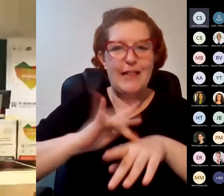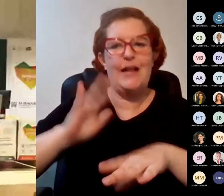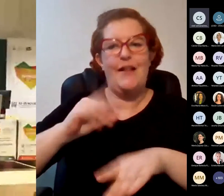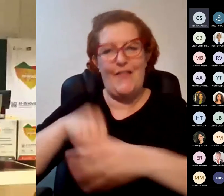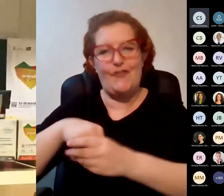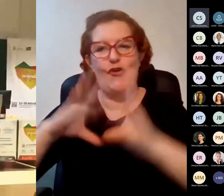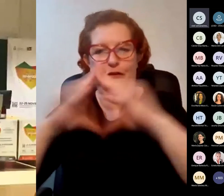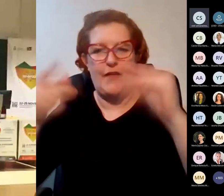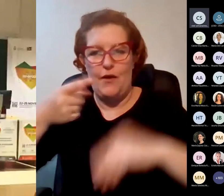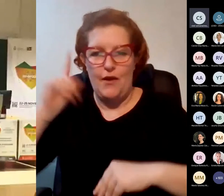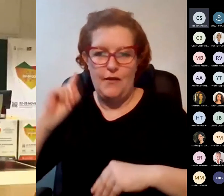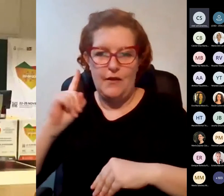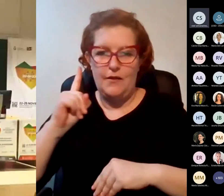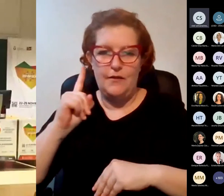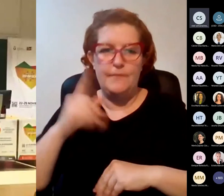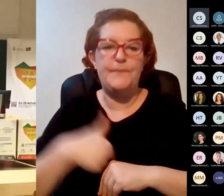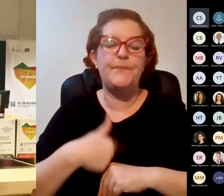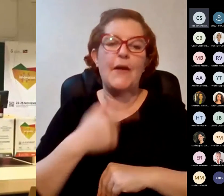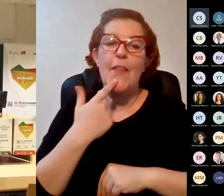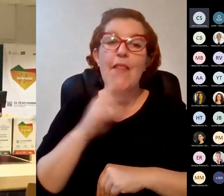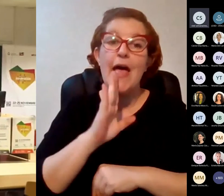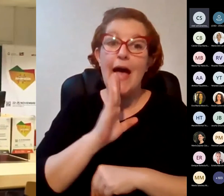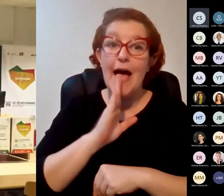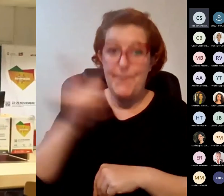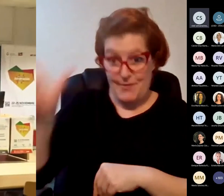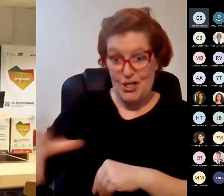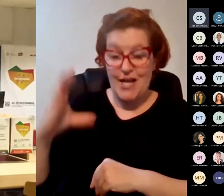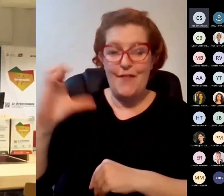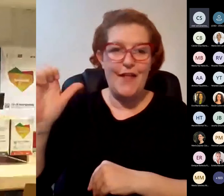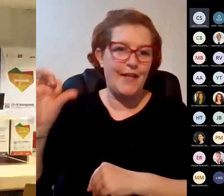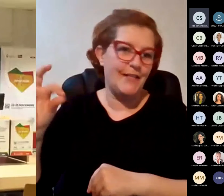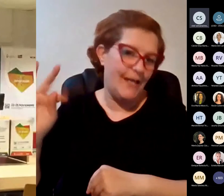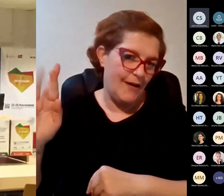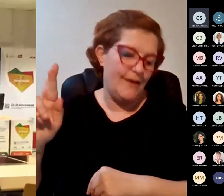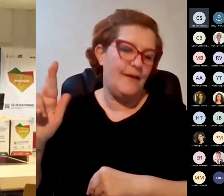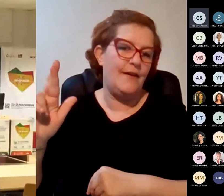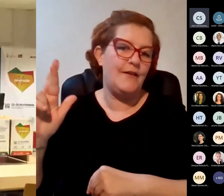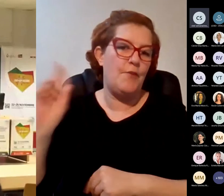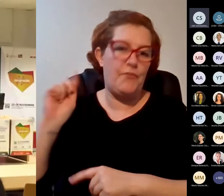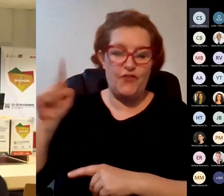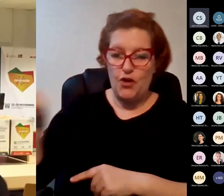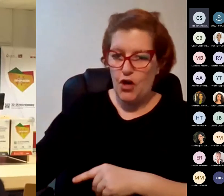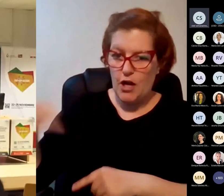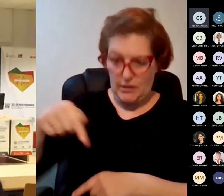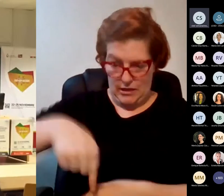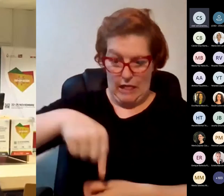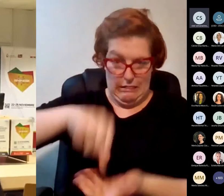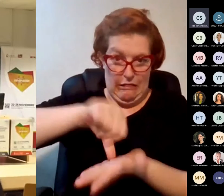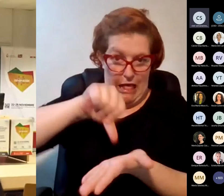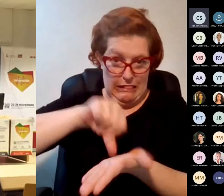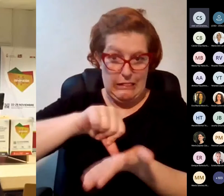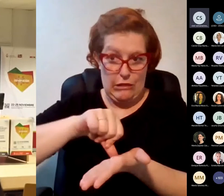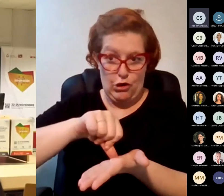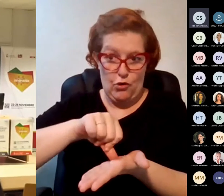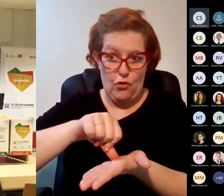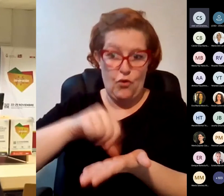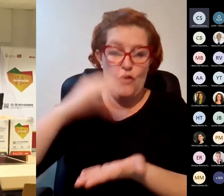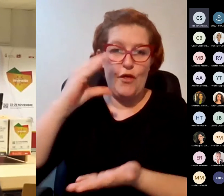lo que le comentaba al profesor césar cáceres antes de entrar que este centro el nuestro